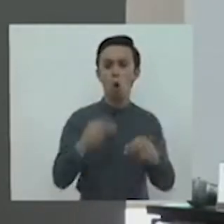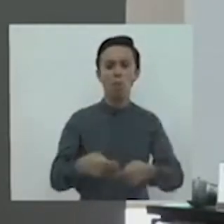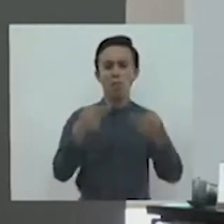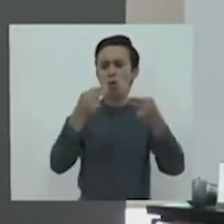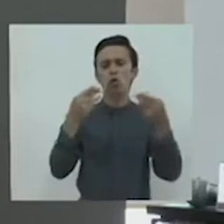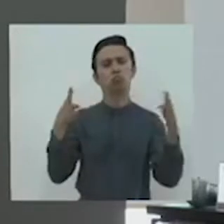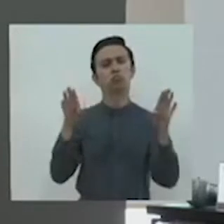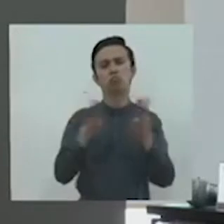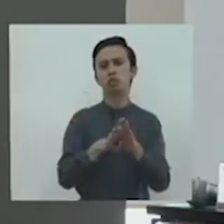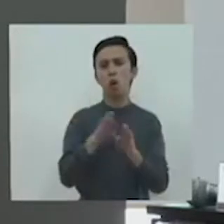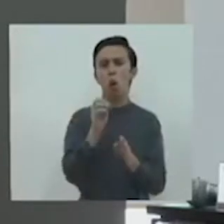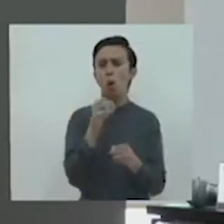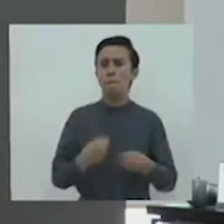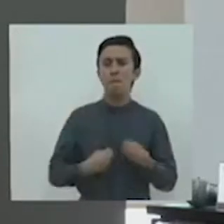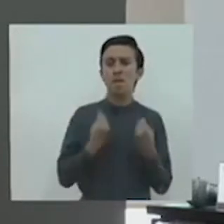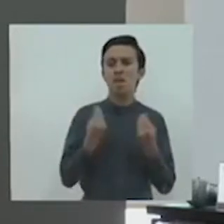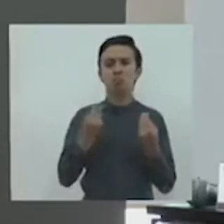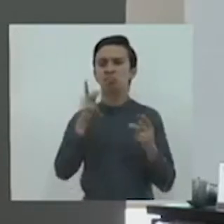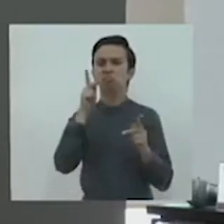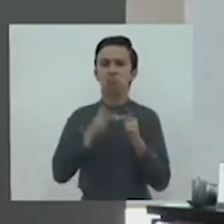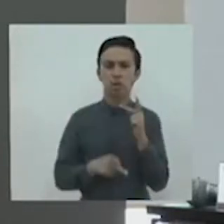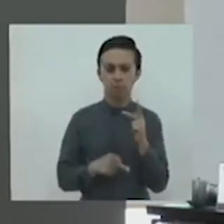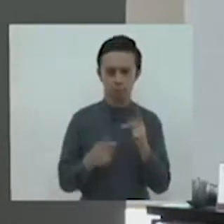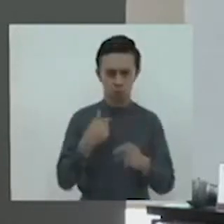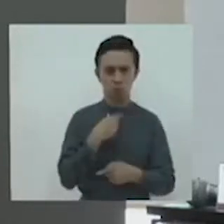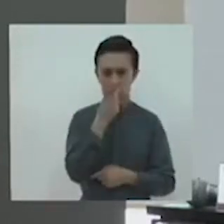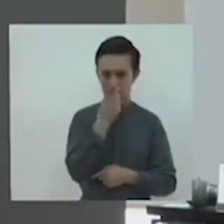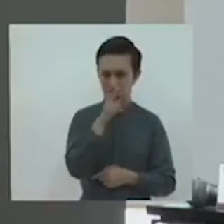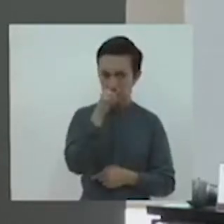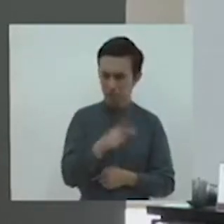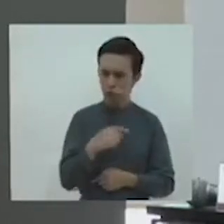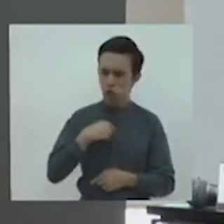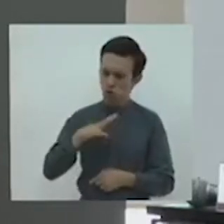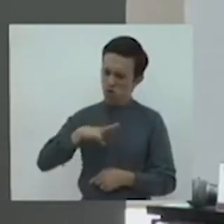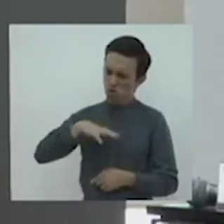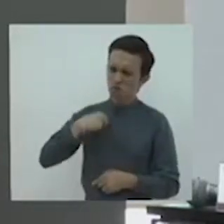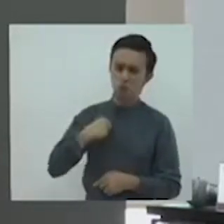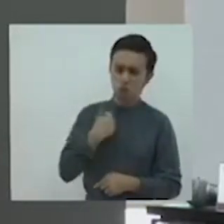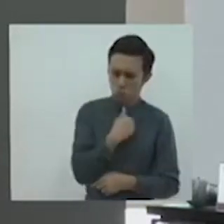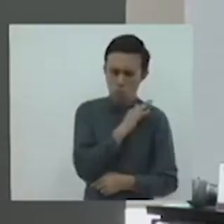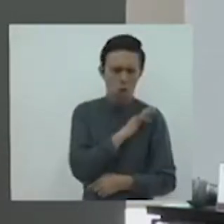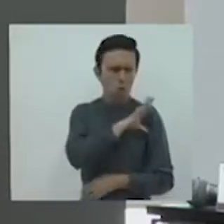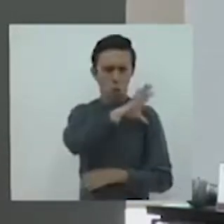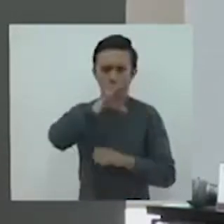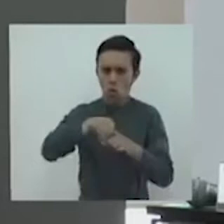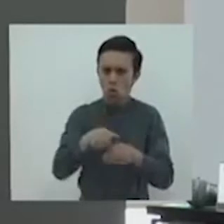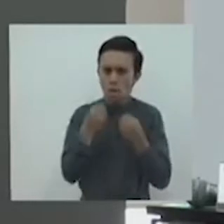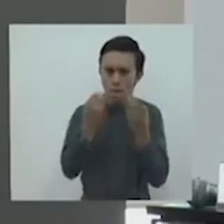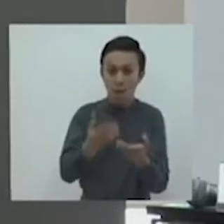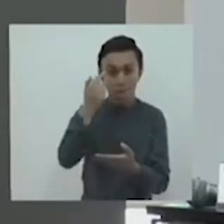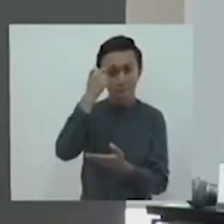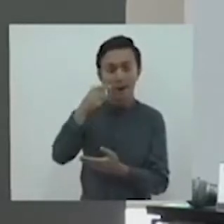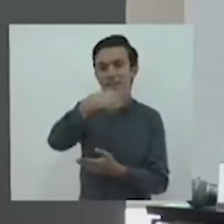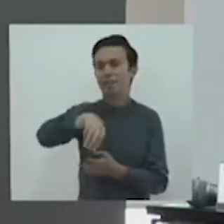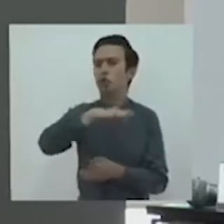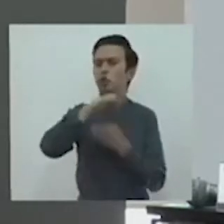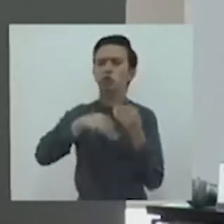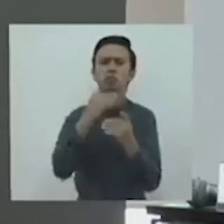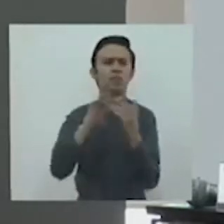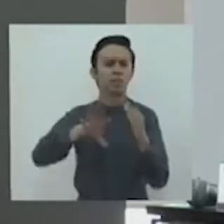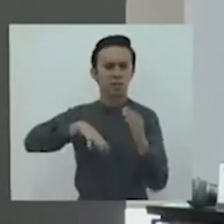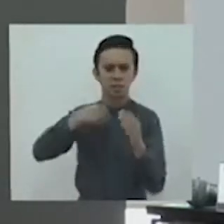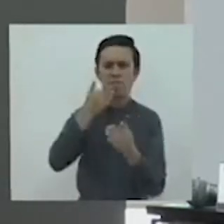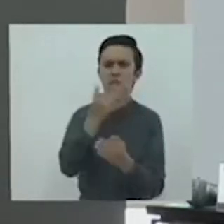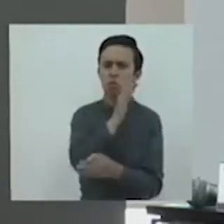había pedido licencia como tal, y ella aseguró que el sueldo que ella percibía o que sigue percibiendo está siendo donado a una fundación de niños que han